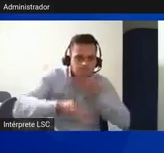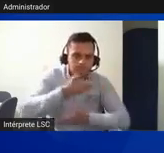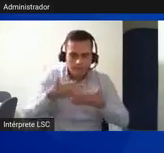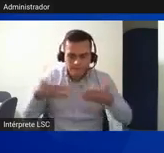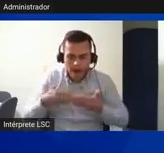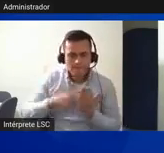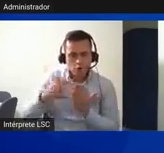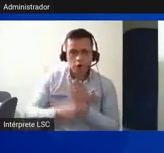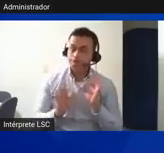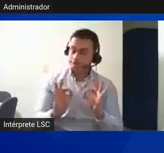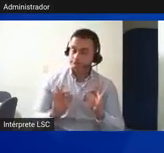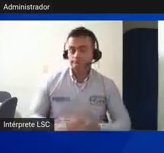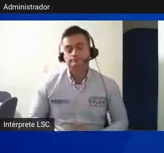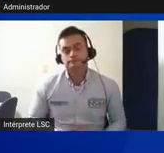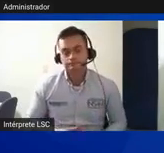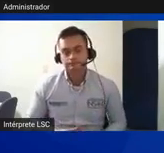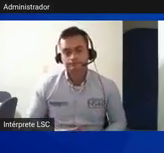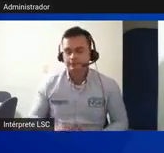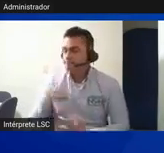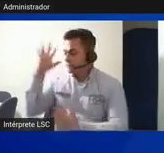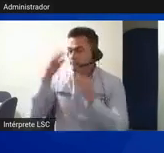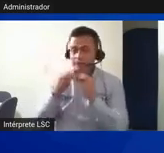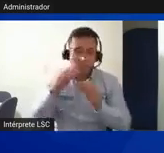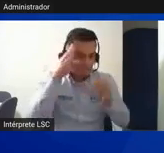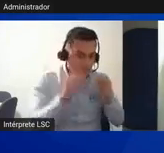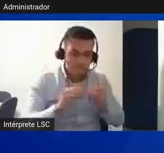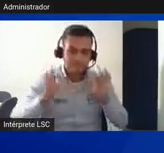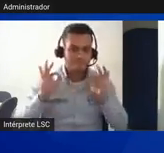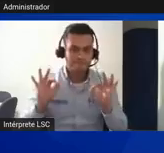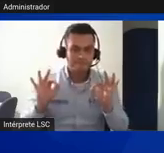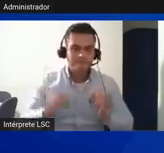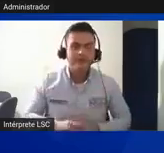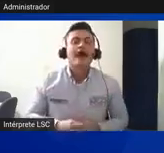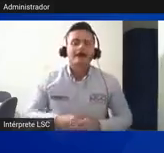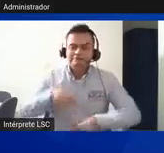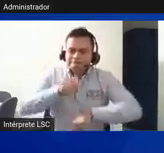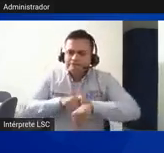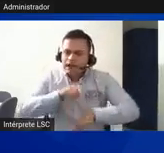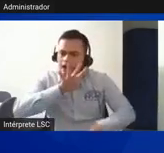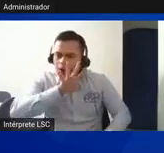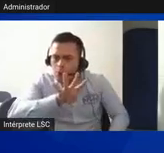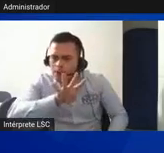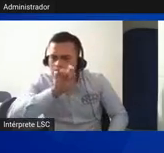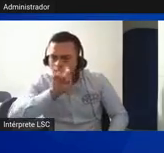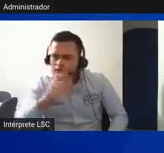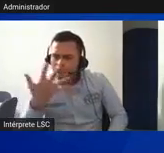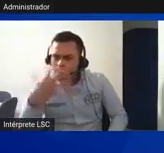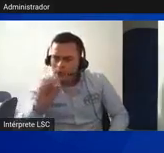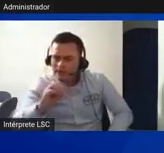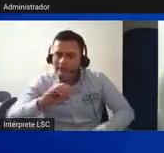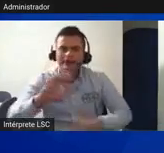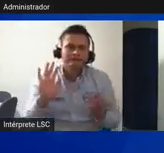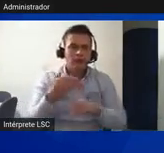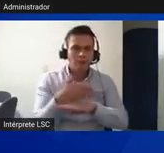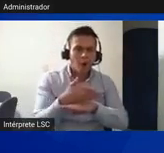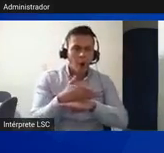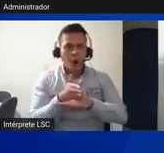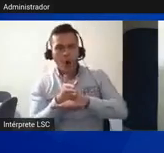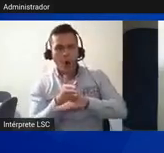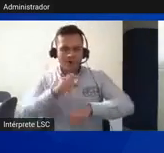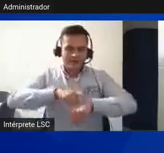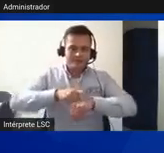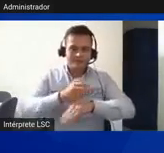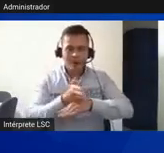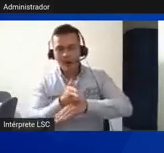De acuerdo. De acuerdo. Bueno, ya siendo las 4:50 de la tarde, habiéndonos pasado un par de minutos frente a